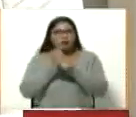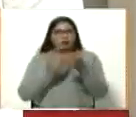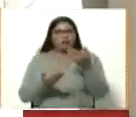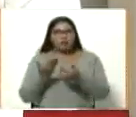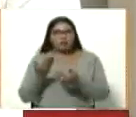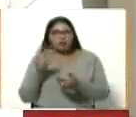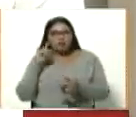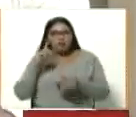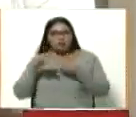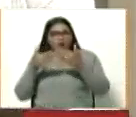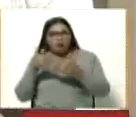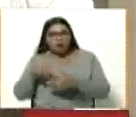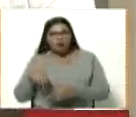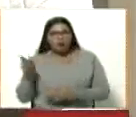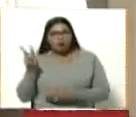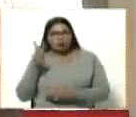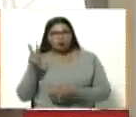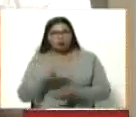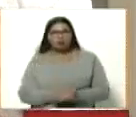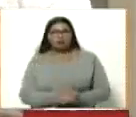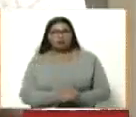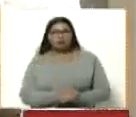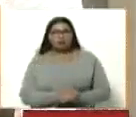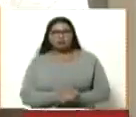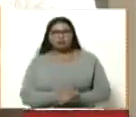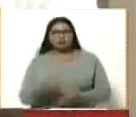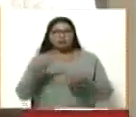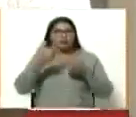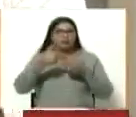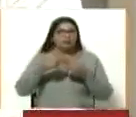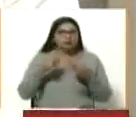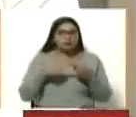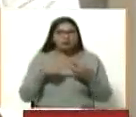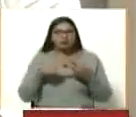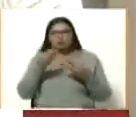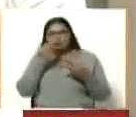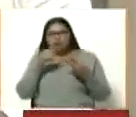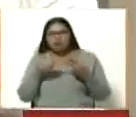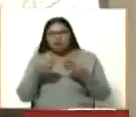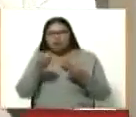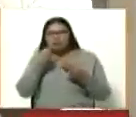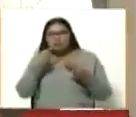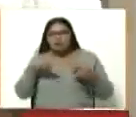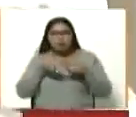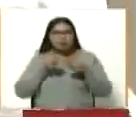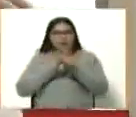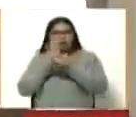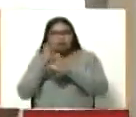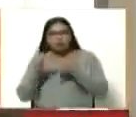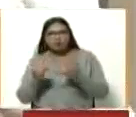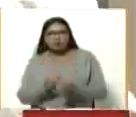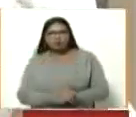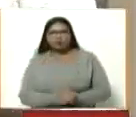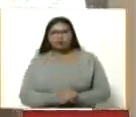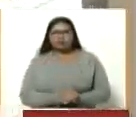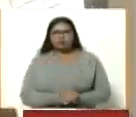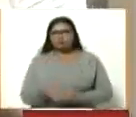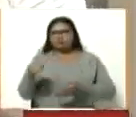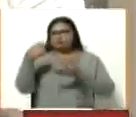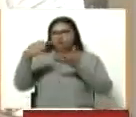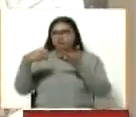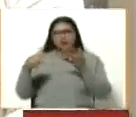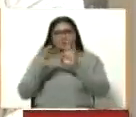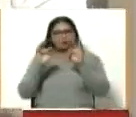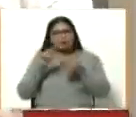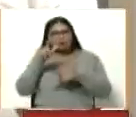importante en la llegada a Venezuela de combustible, de alimentos y de medicinas para el COVID, mascarilla, todo esto,